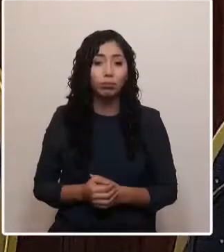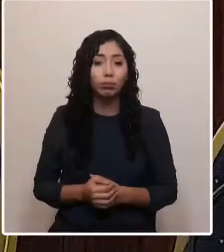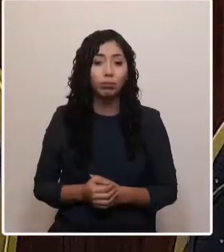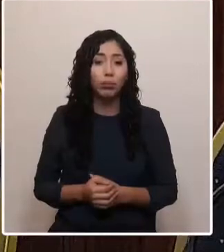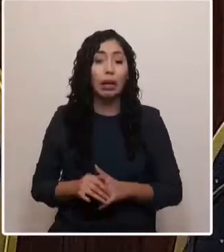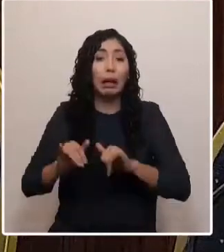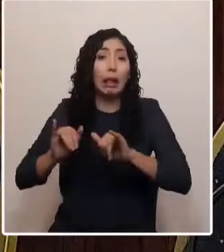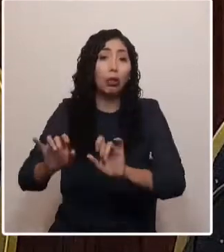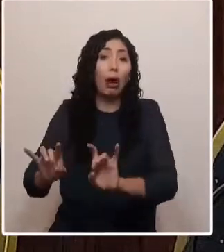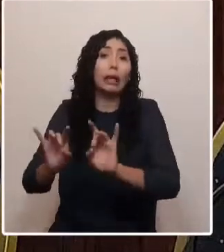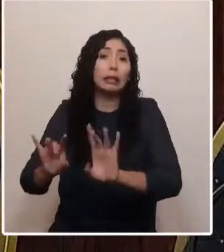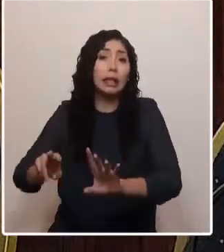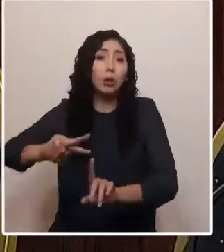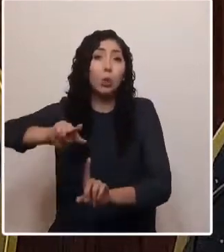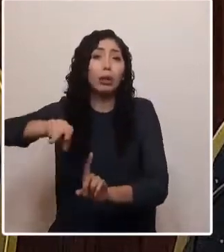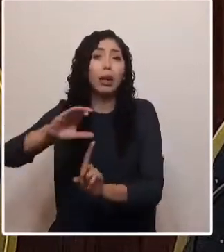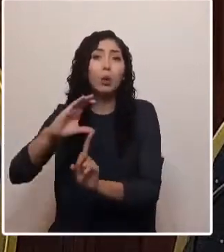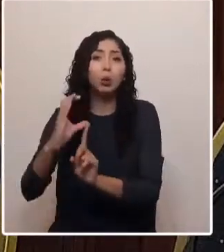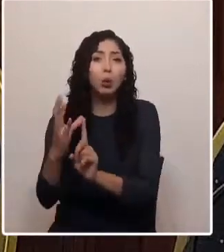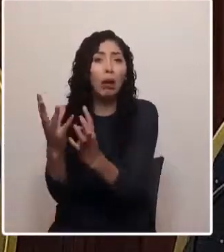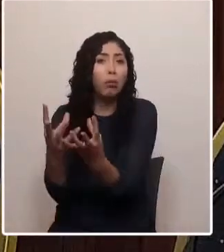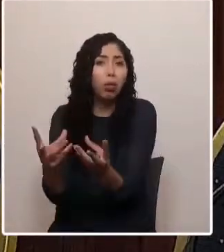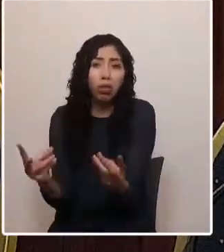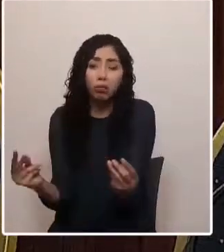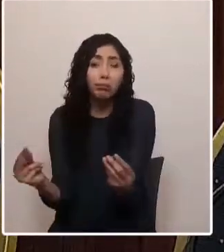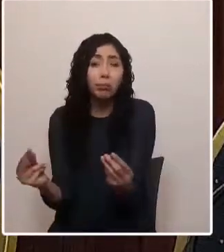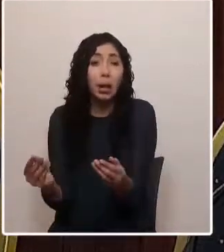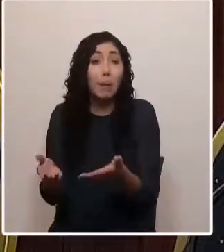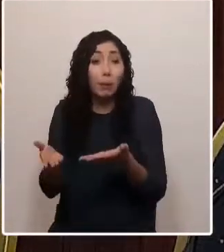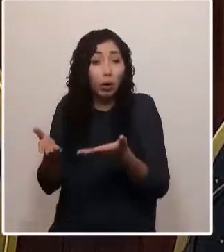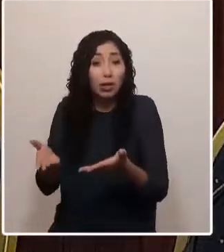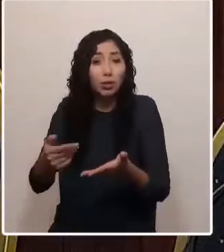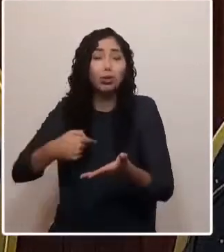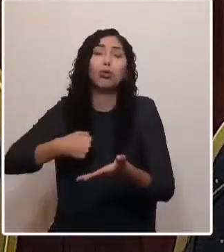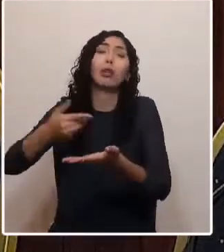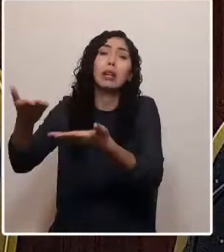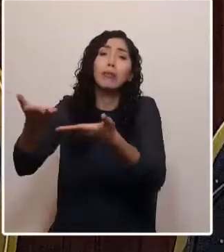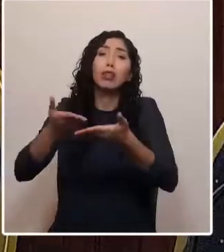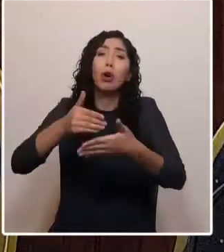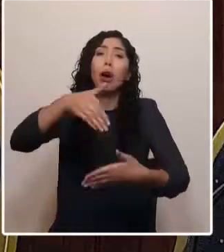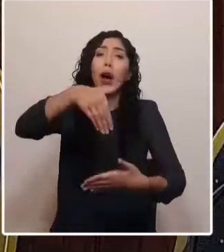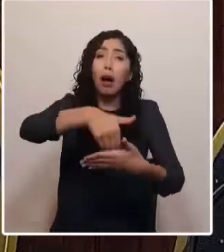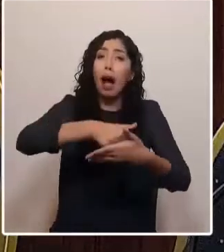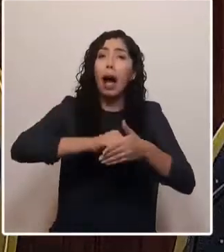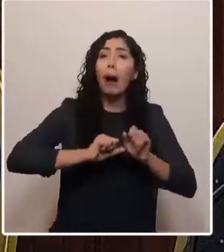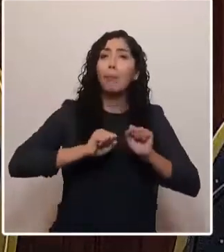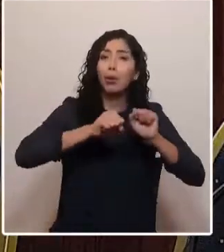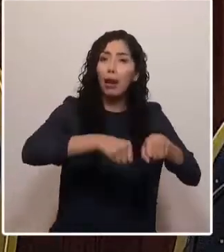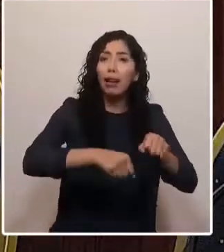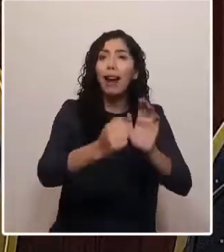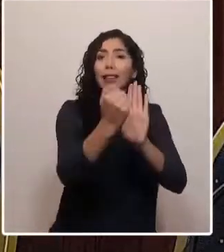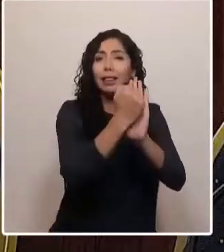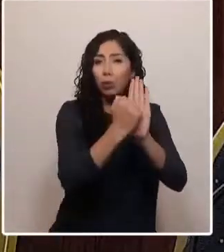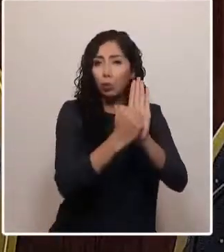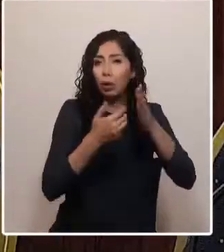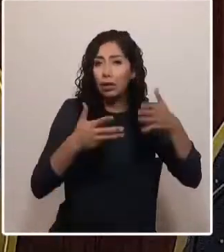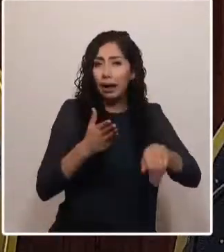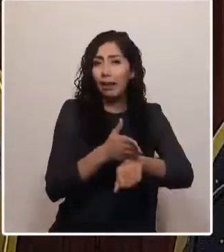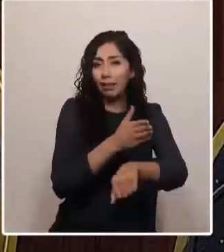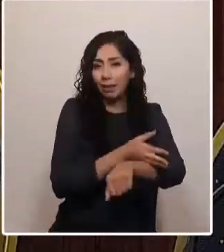culturas y desaparición. Por todo esto, invito a aprobar los artículos ya mencionados. Frente de